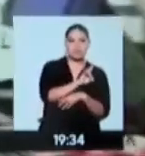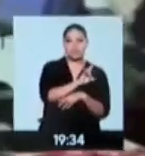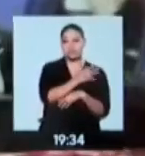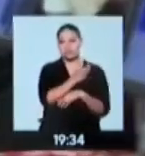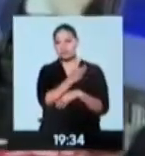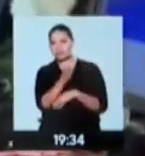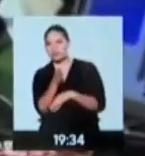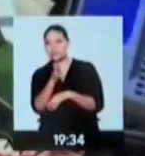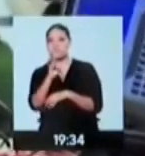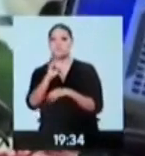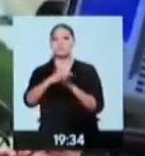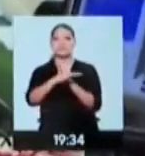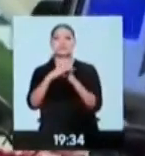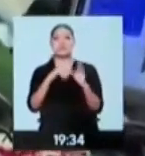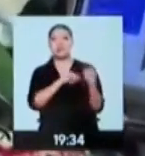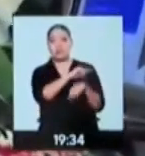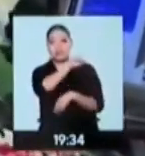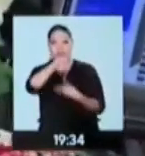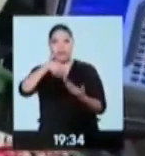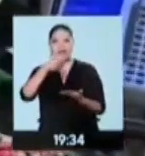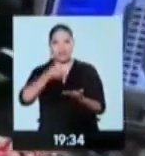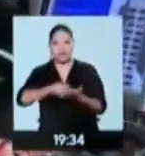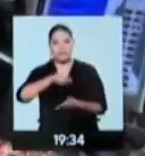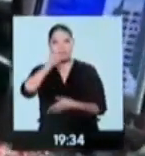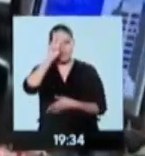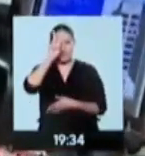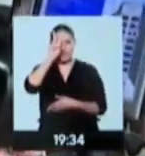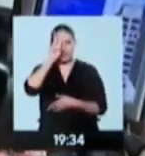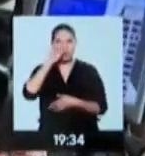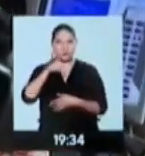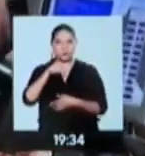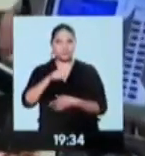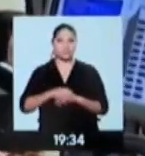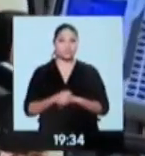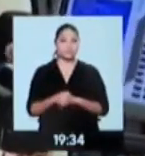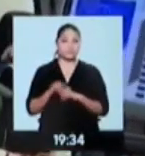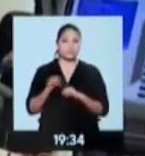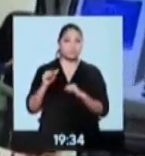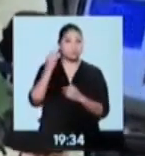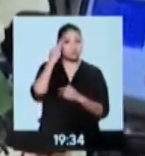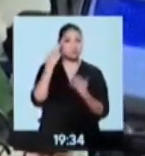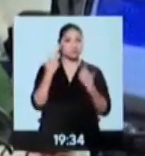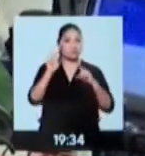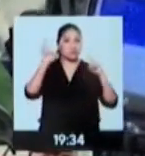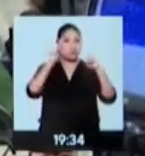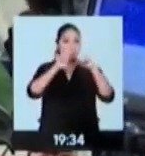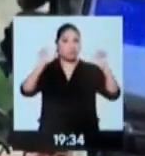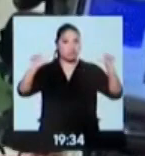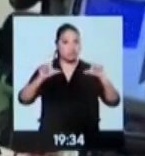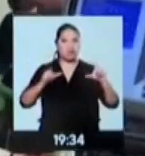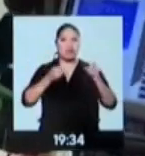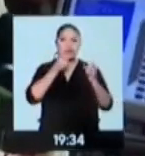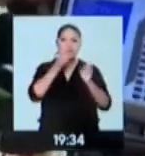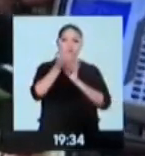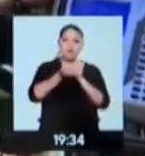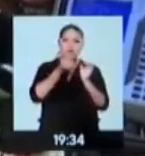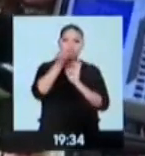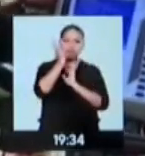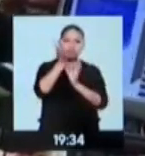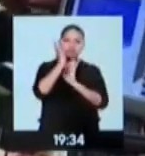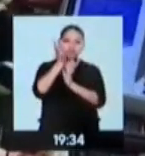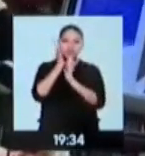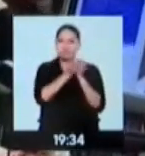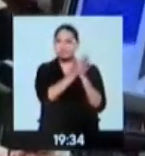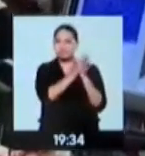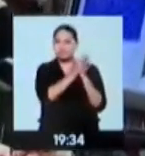revisar definitivamente, porque es importante recuperar la fe y la confianza de la